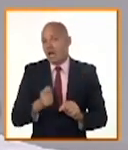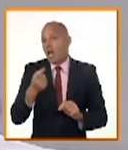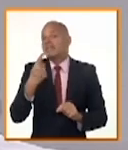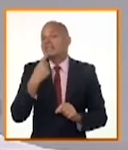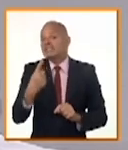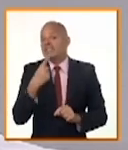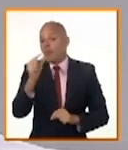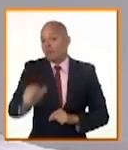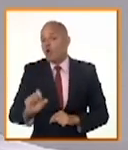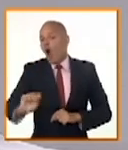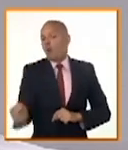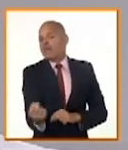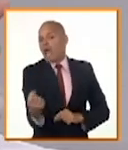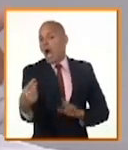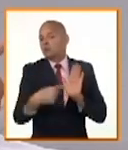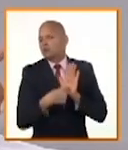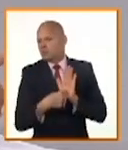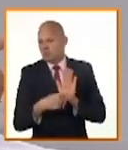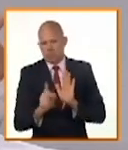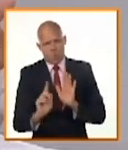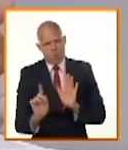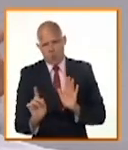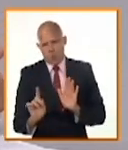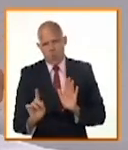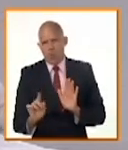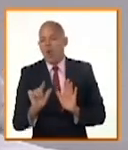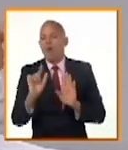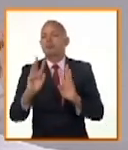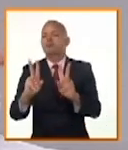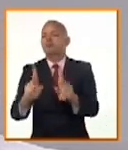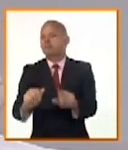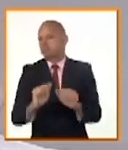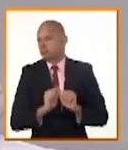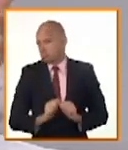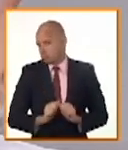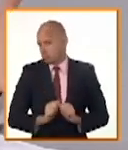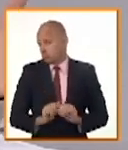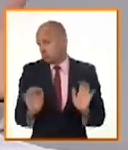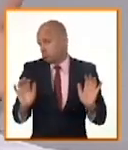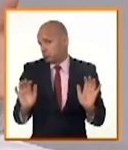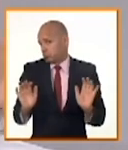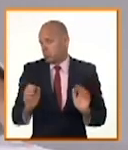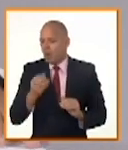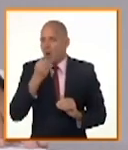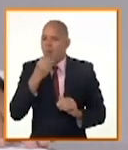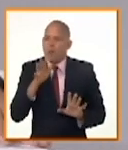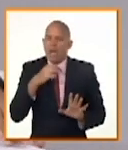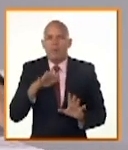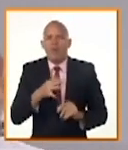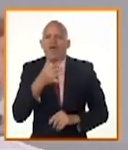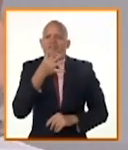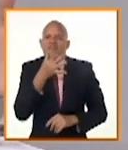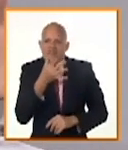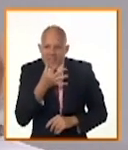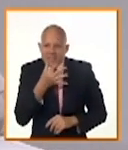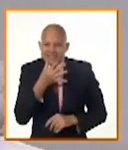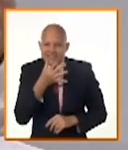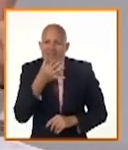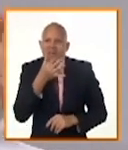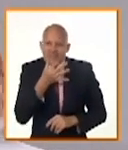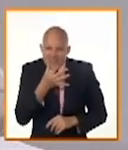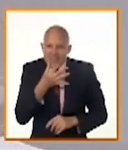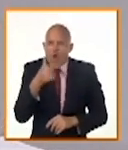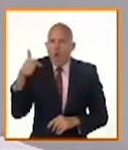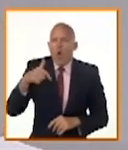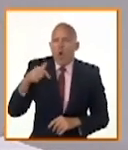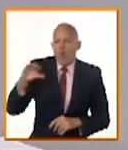que coge como es más fácil es más fácil pagar en efectivo porque puede ser una un jubilado que no tiene como decía el ministro y ahorita hablaba es un poco